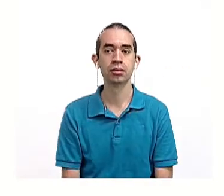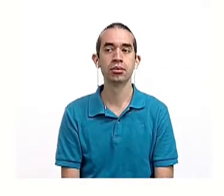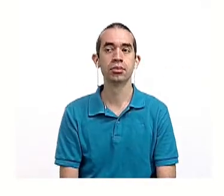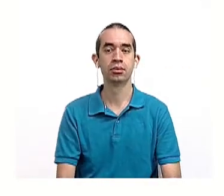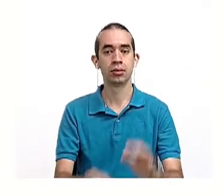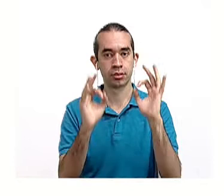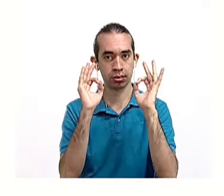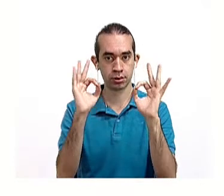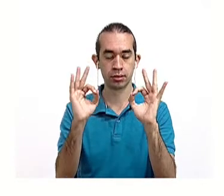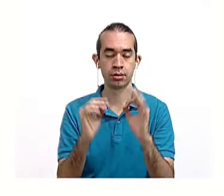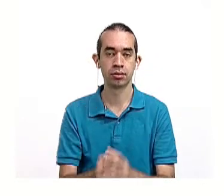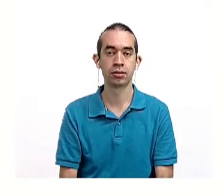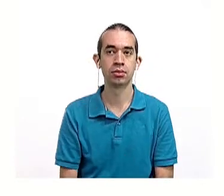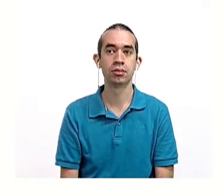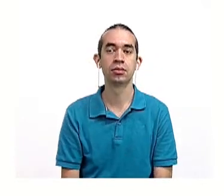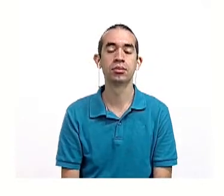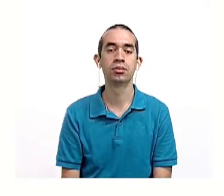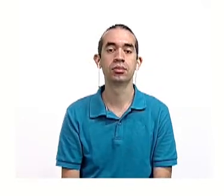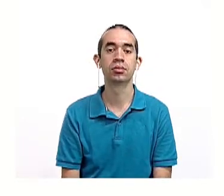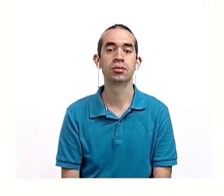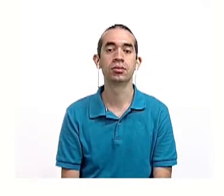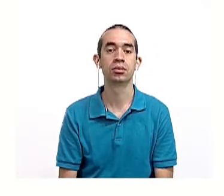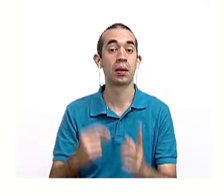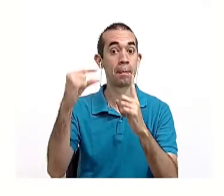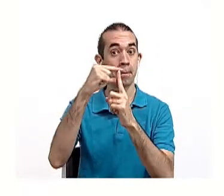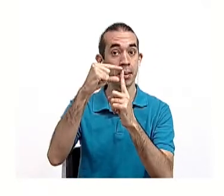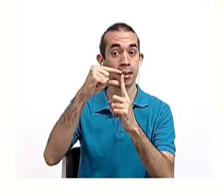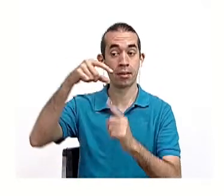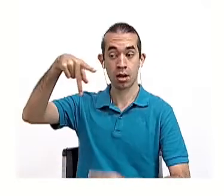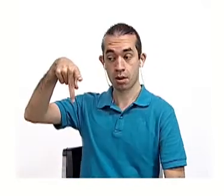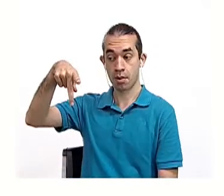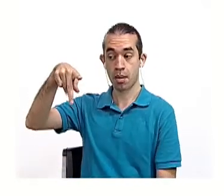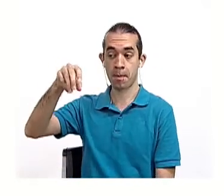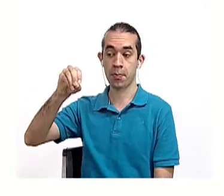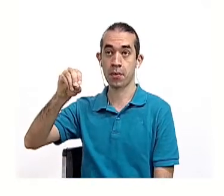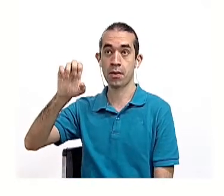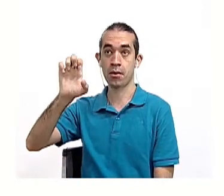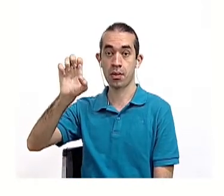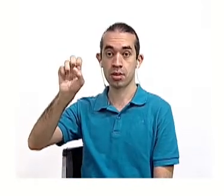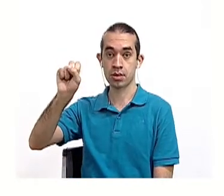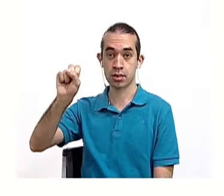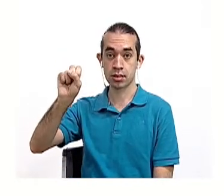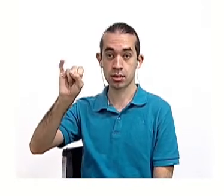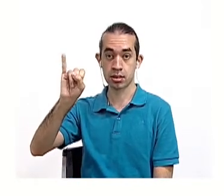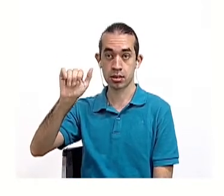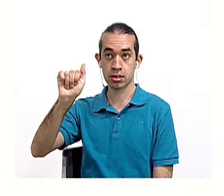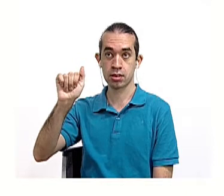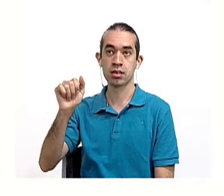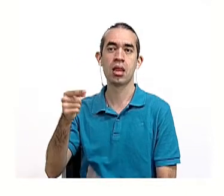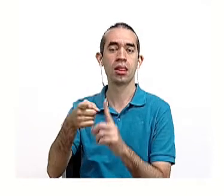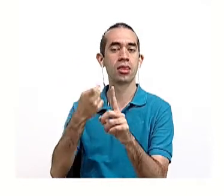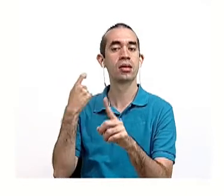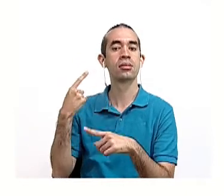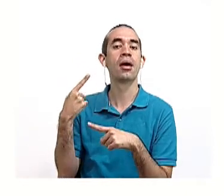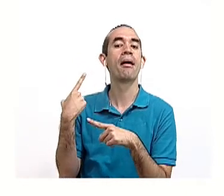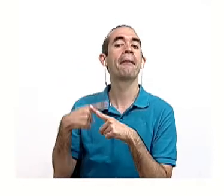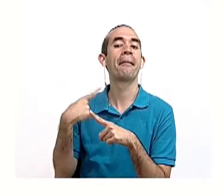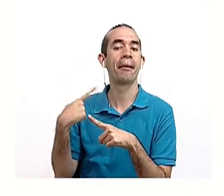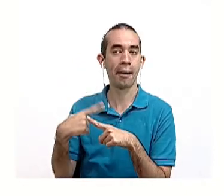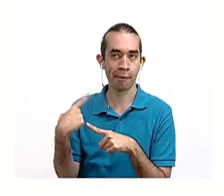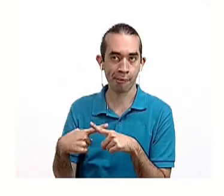bien. Cuando hablamos de la palabra poesía, nos referimos a poiesis del griego, que